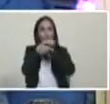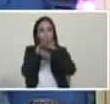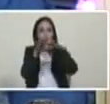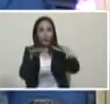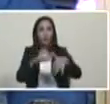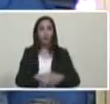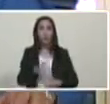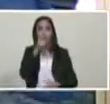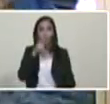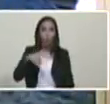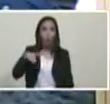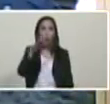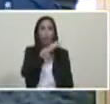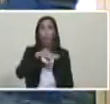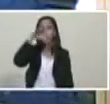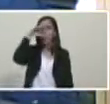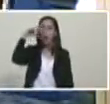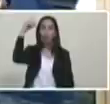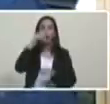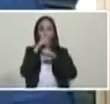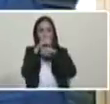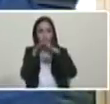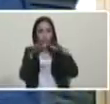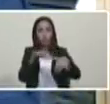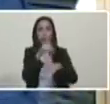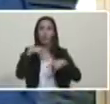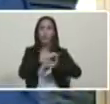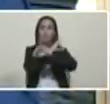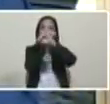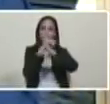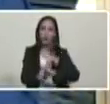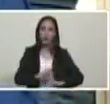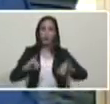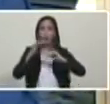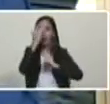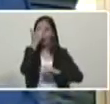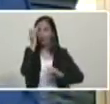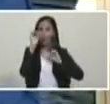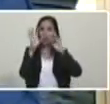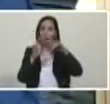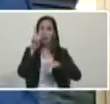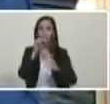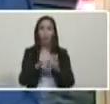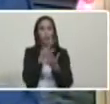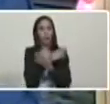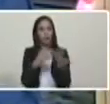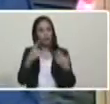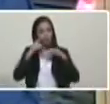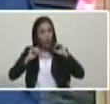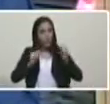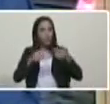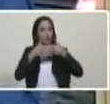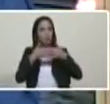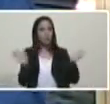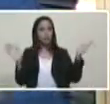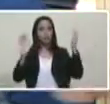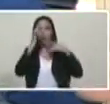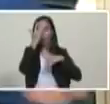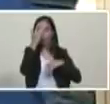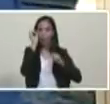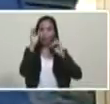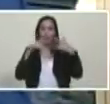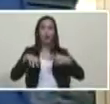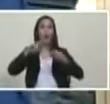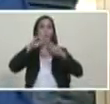para nuestro pueblo y la mayor suma de felicidad en los carnavales 2019. Arranca el carnaval. Felicidad para